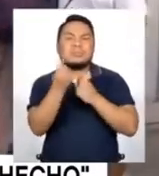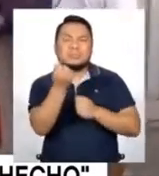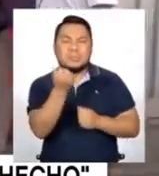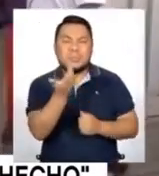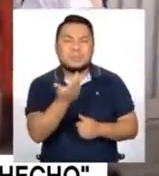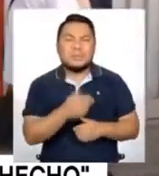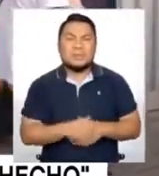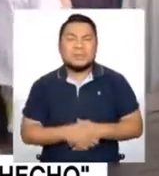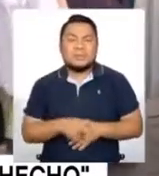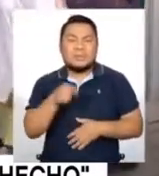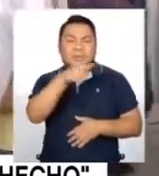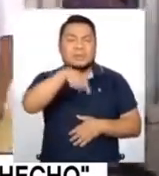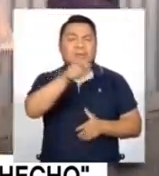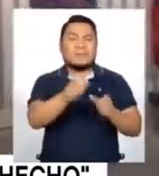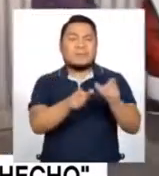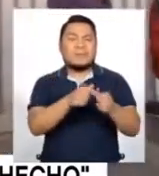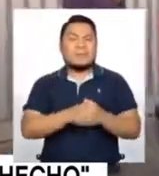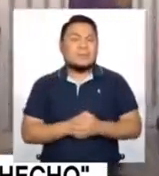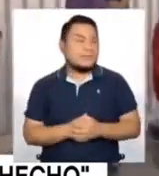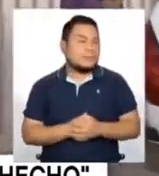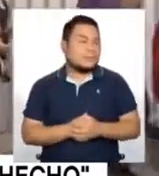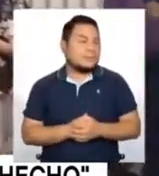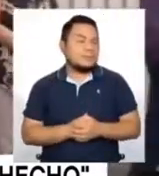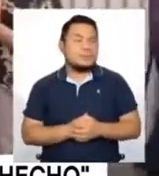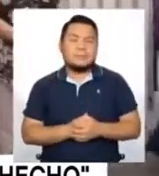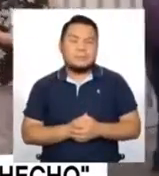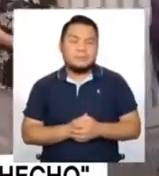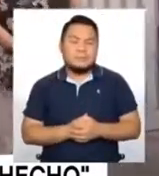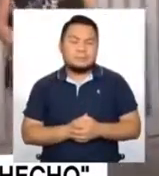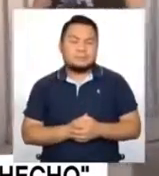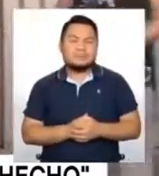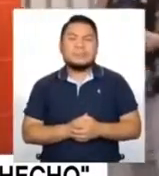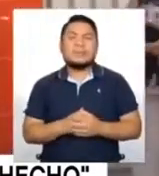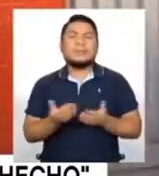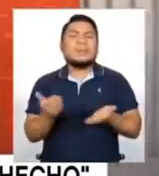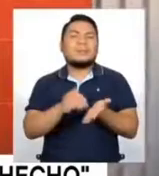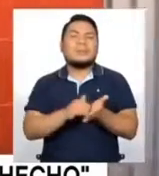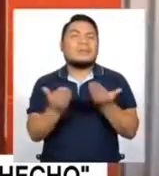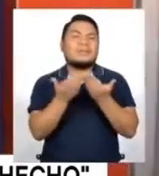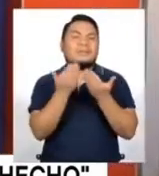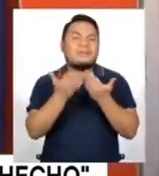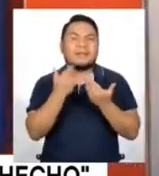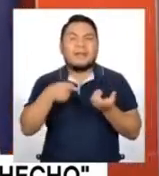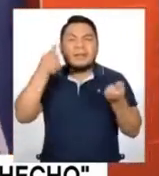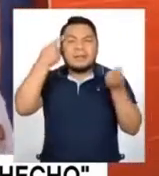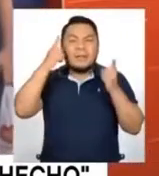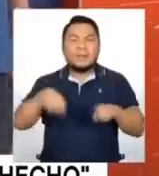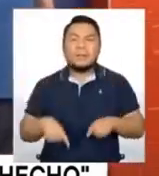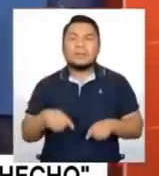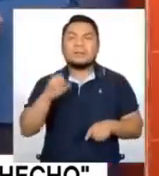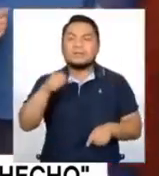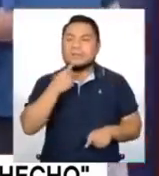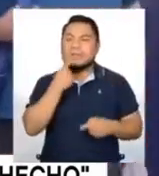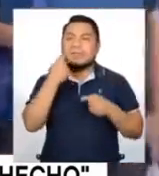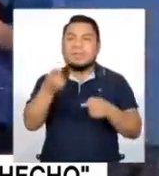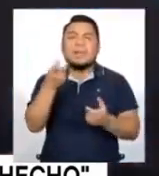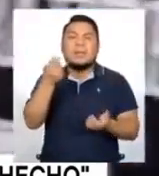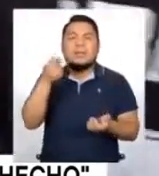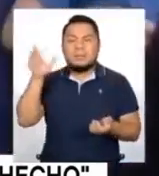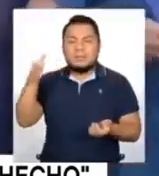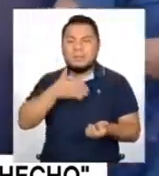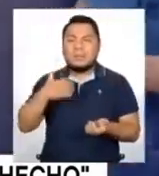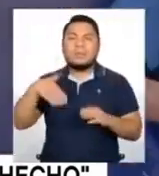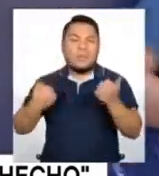dinero de esas personas realmente. Entonces, relativamente es más fácil hacer algún acuerdo para decir, démosle el dinero que le